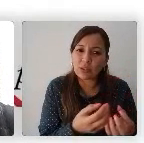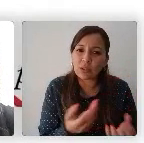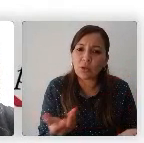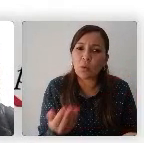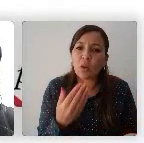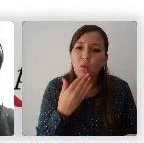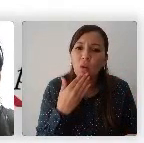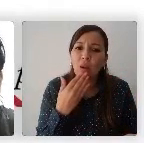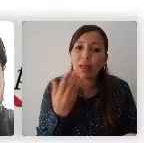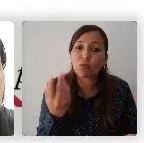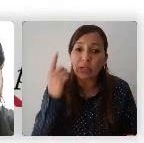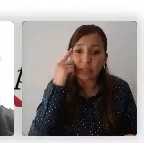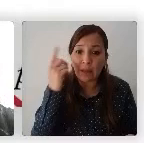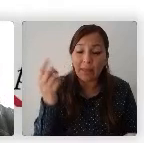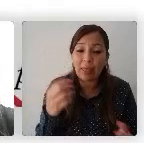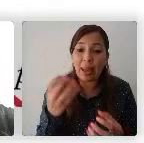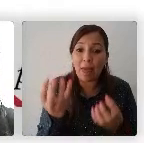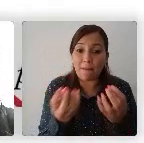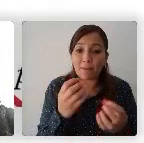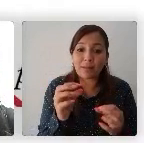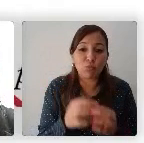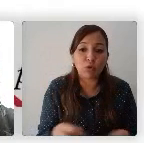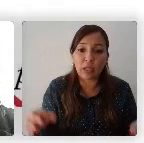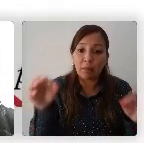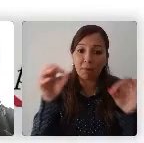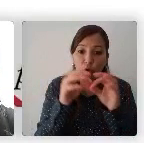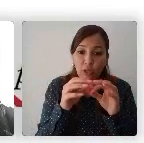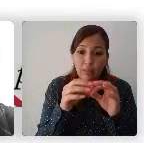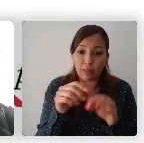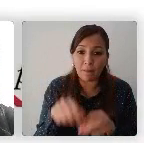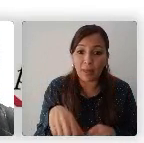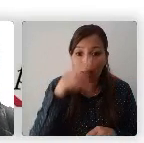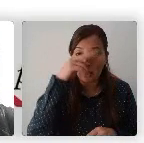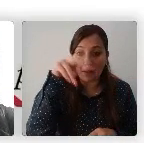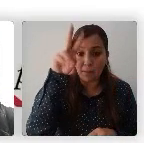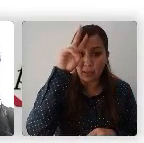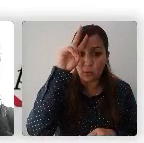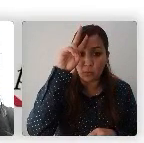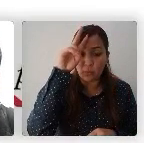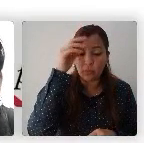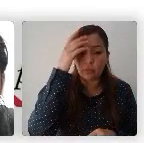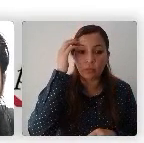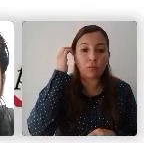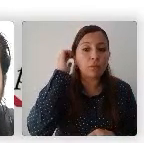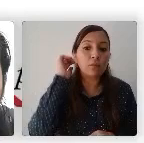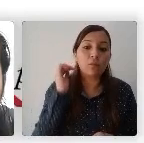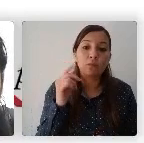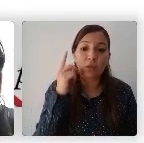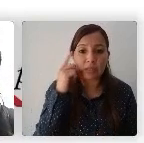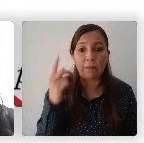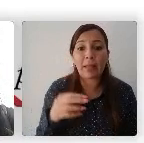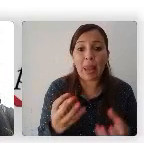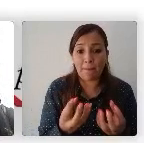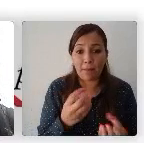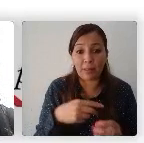de uno de los patrimonios más importantes que tenemos a nivel nacional, ¿no? La papa es peruana y justamente en este